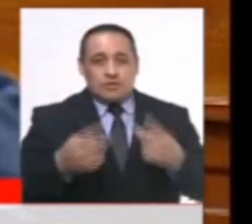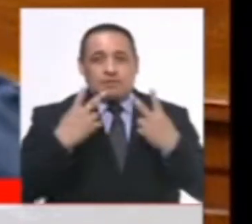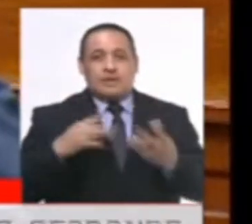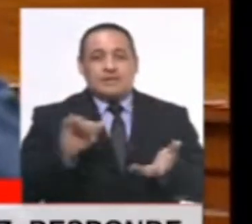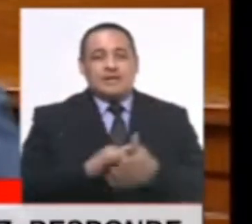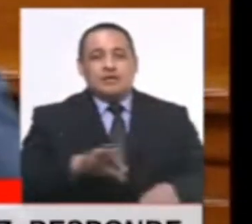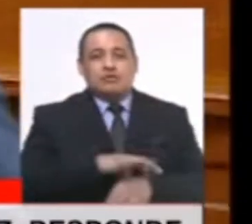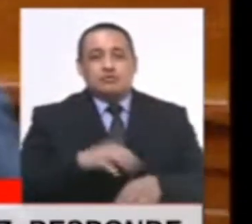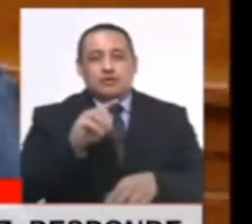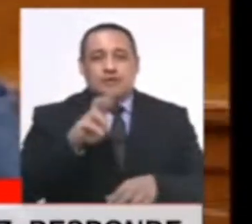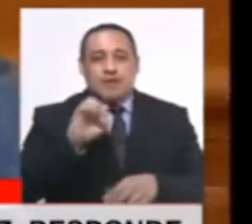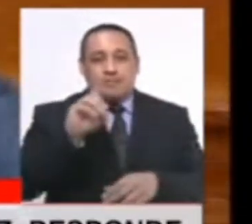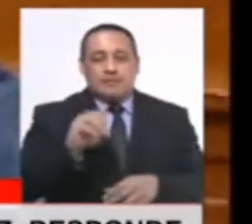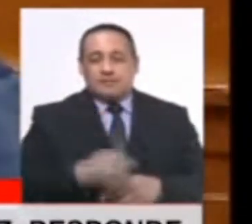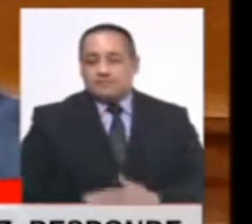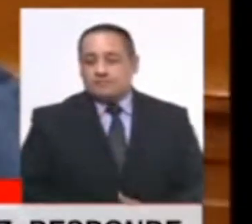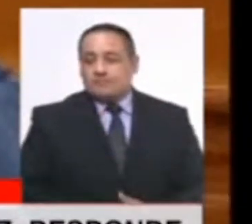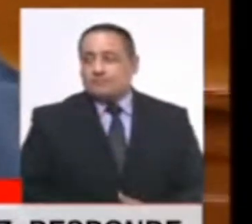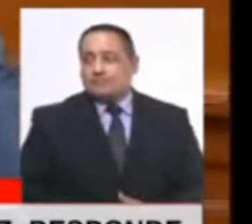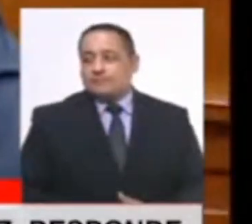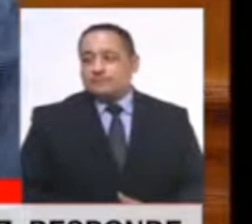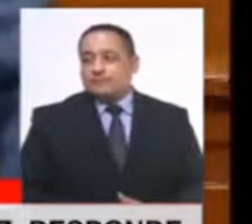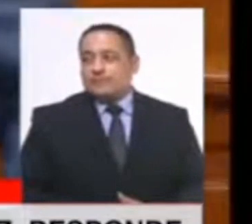el doctor David Fernando Caballero...